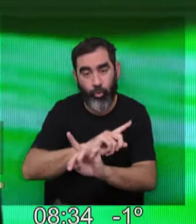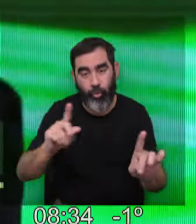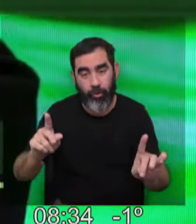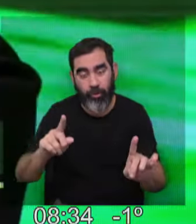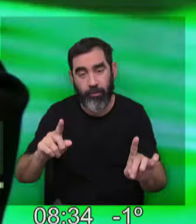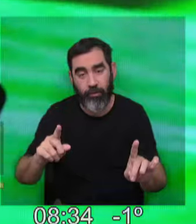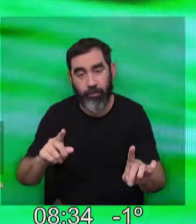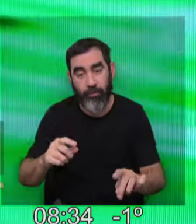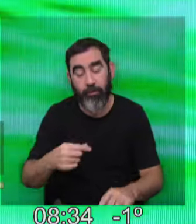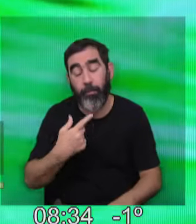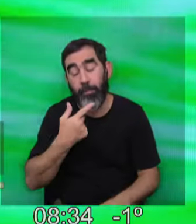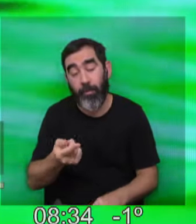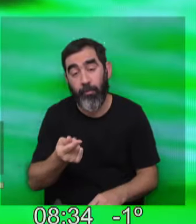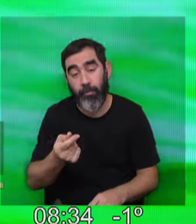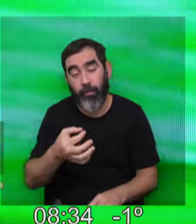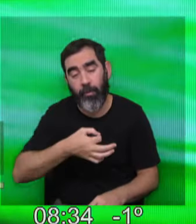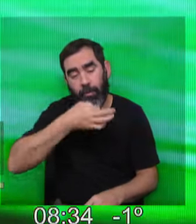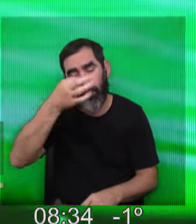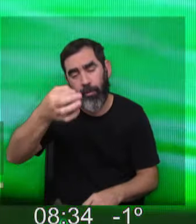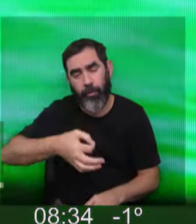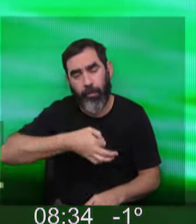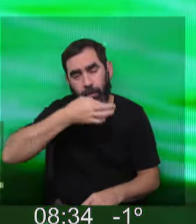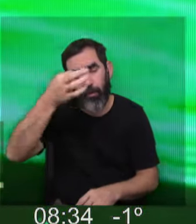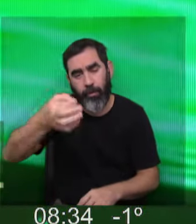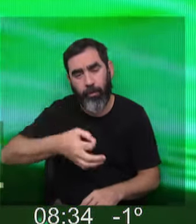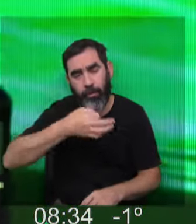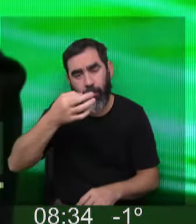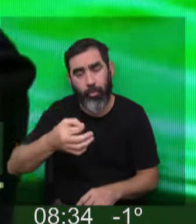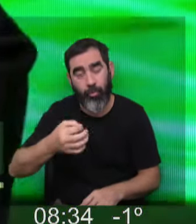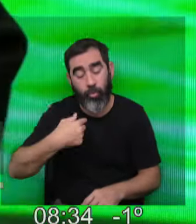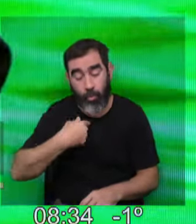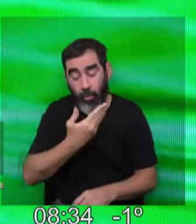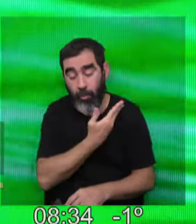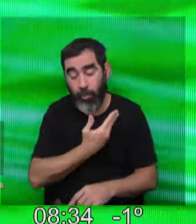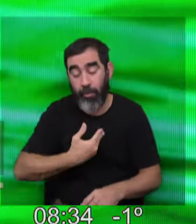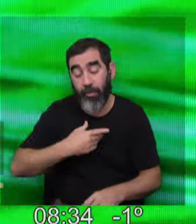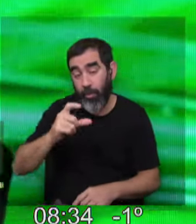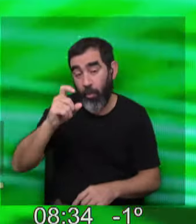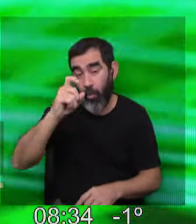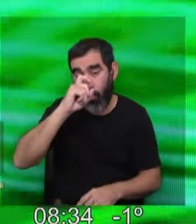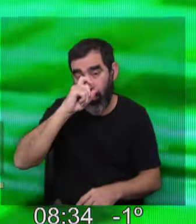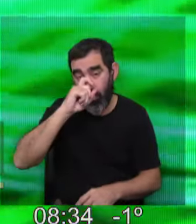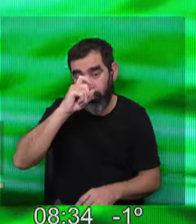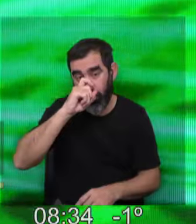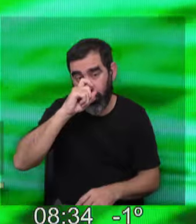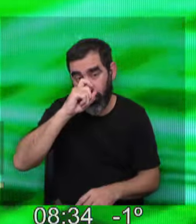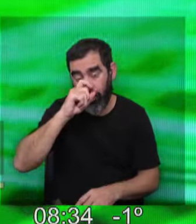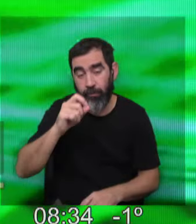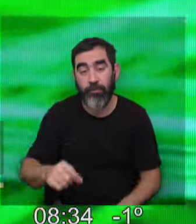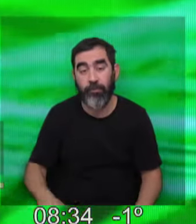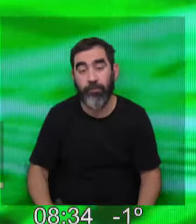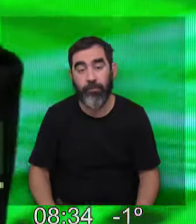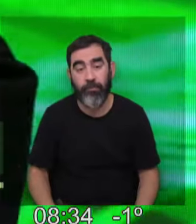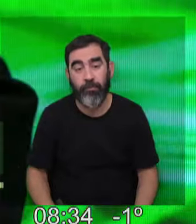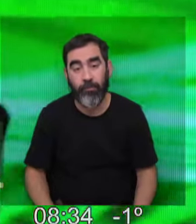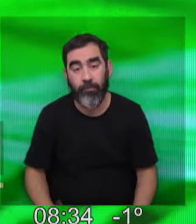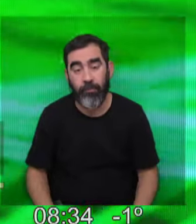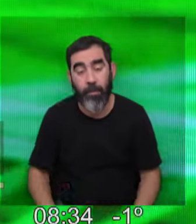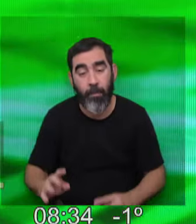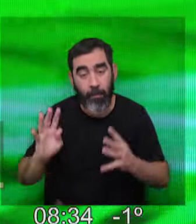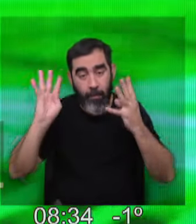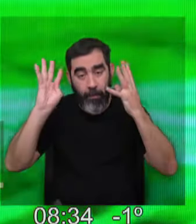Si usted lee el discurso que hace nuestro presidente en Buenos Aires hace unos días, con